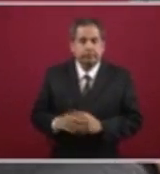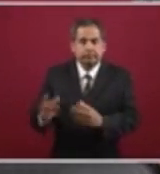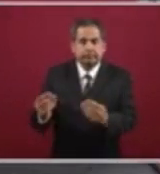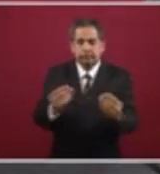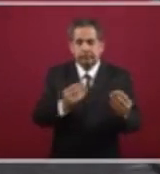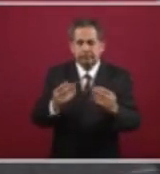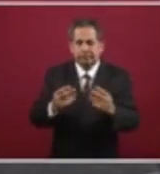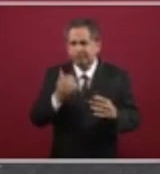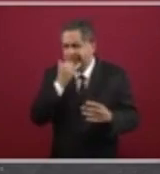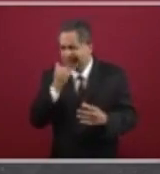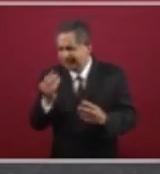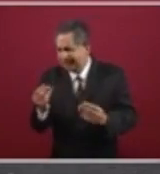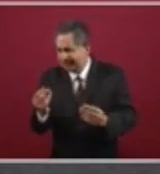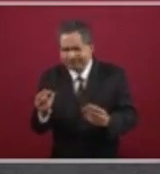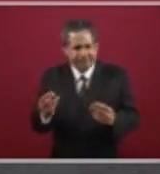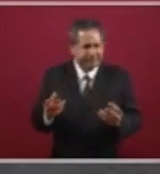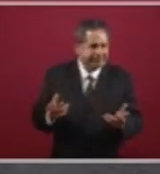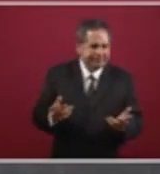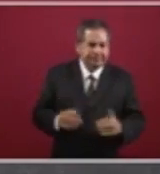mande.